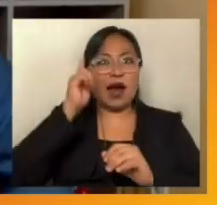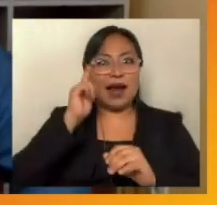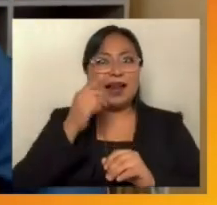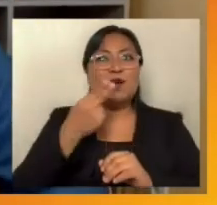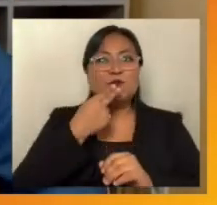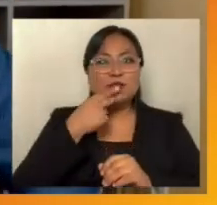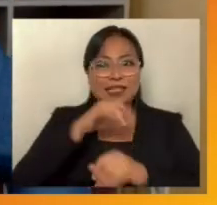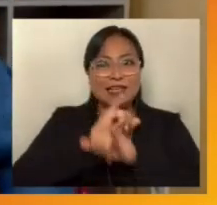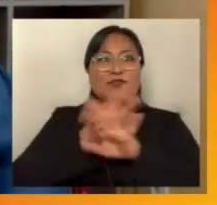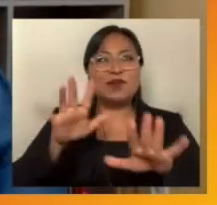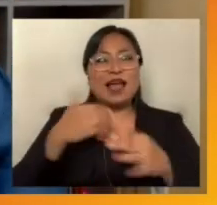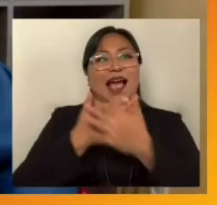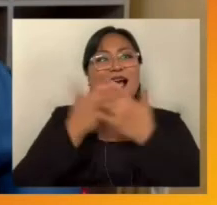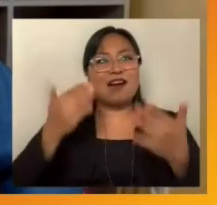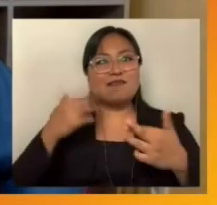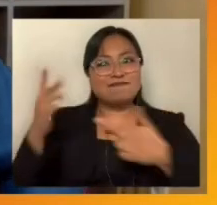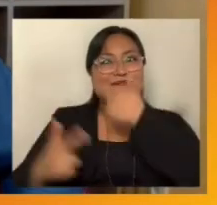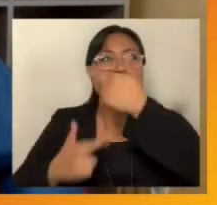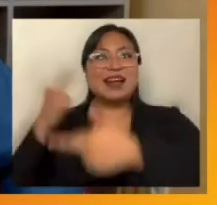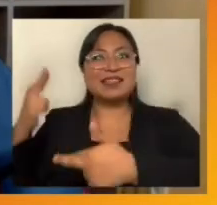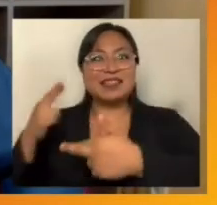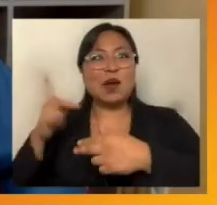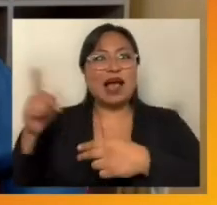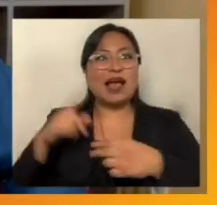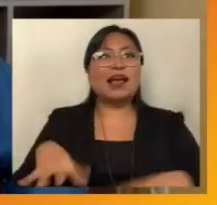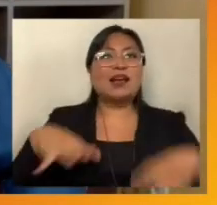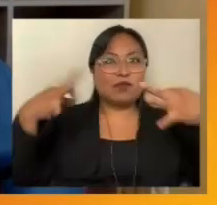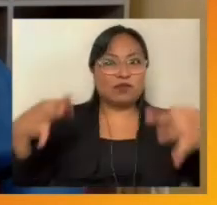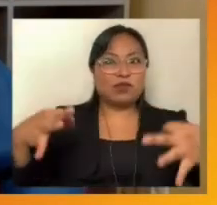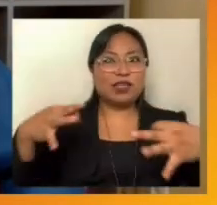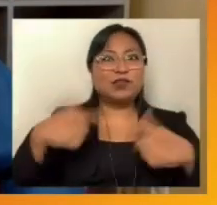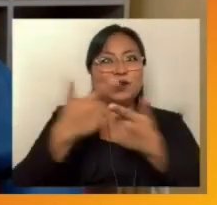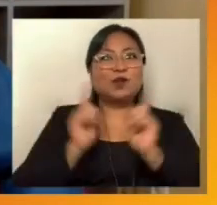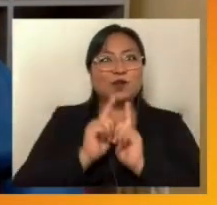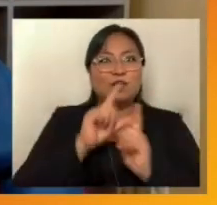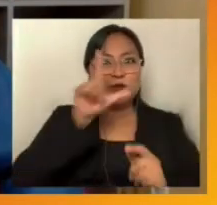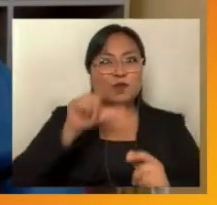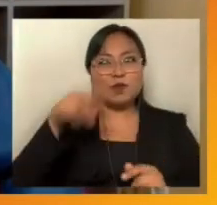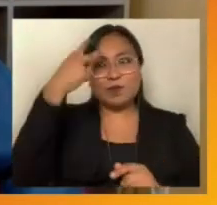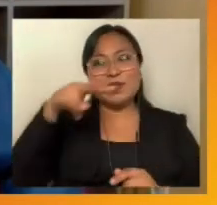devolvemos la conexión a Fundación Grupo México.